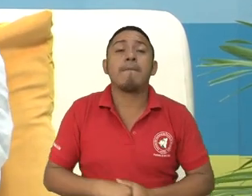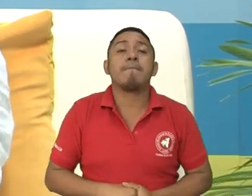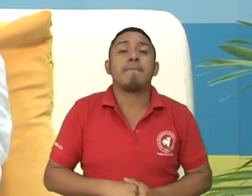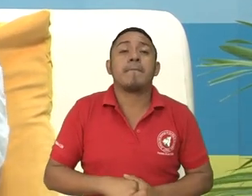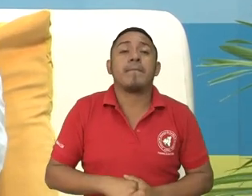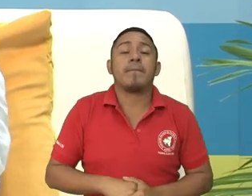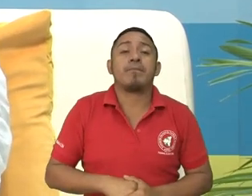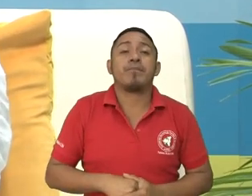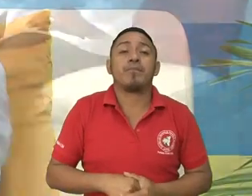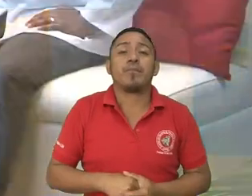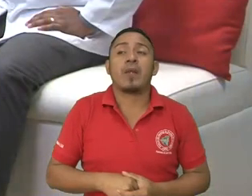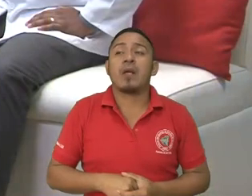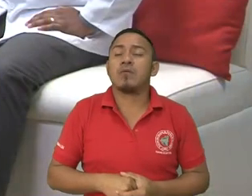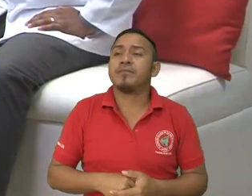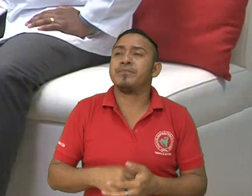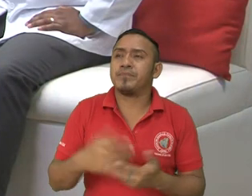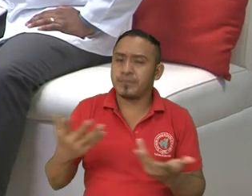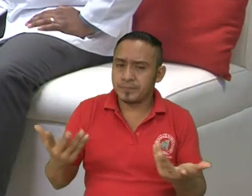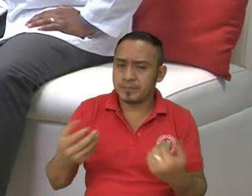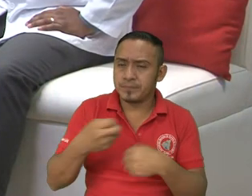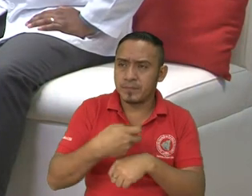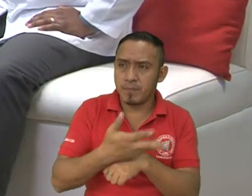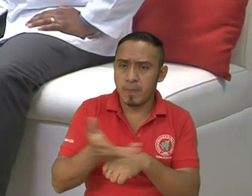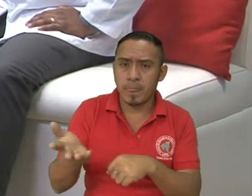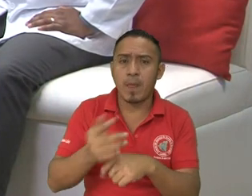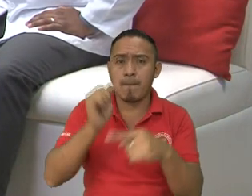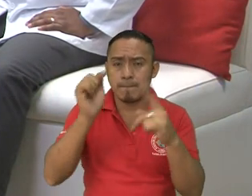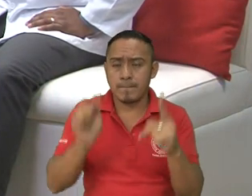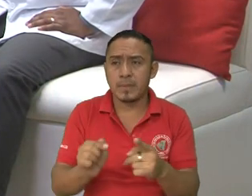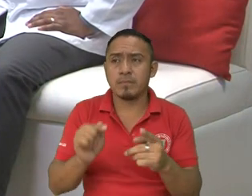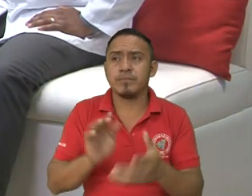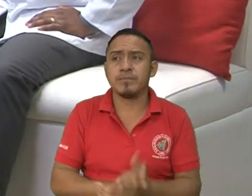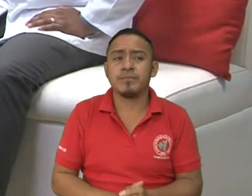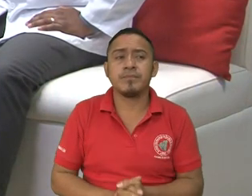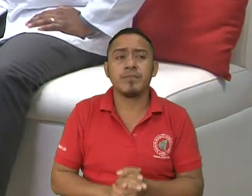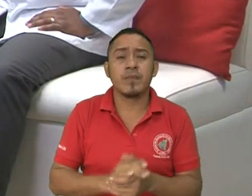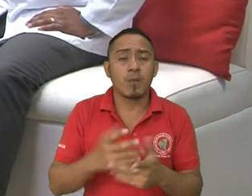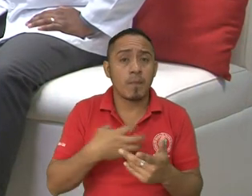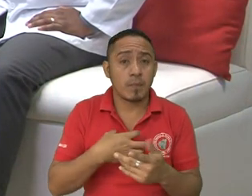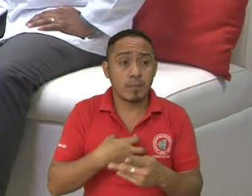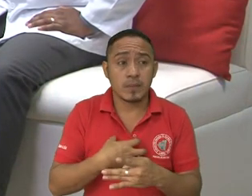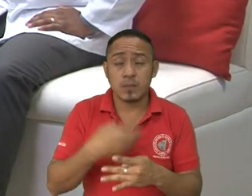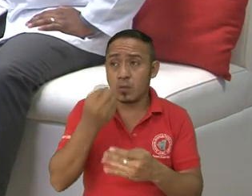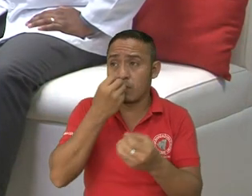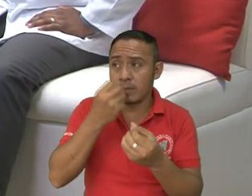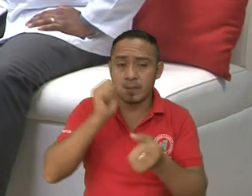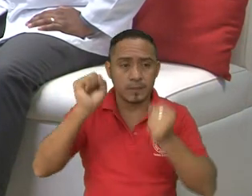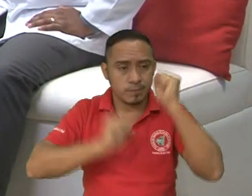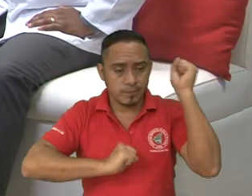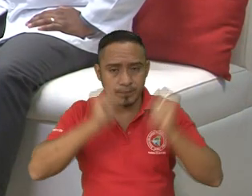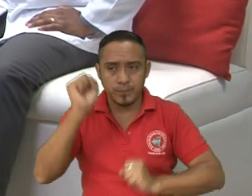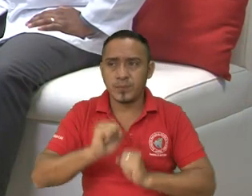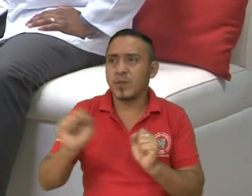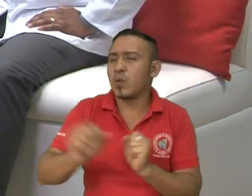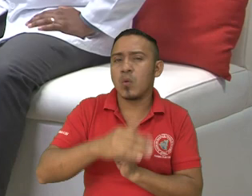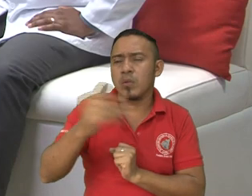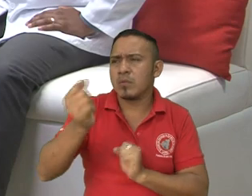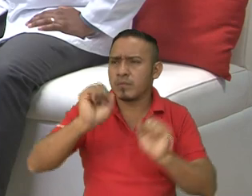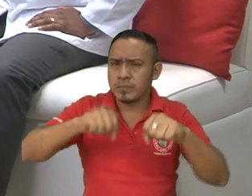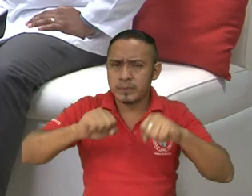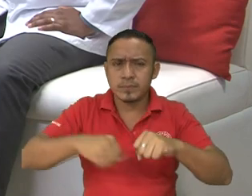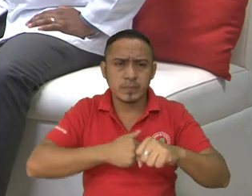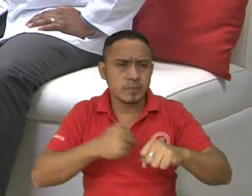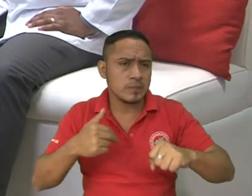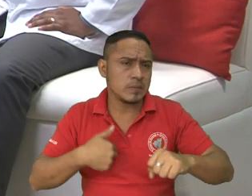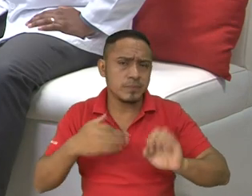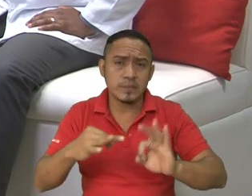es. ¿Algunos consejos, doctor? Ya usted hizo énfasis mucho en la alimentación, en el ejercicio. ¿Qué otras cosas podemos tomar en